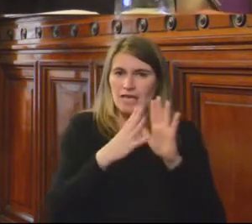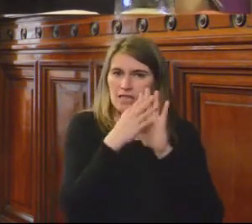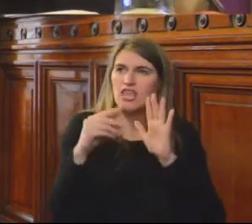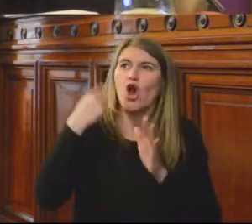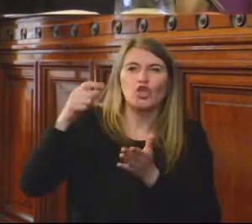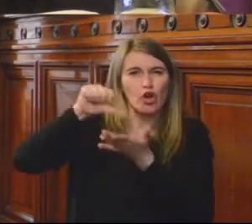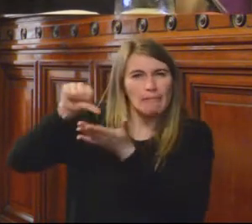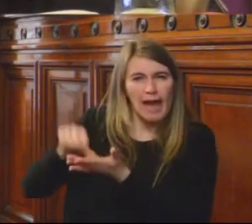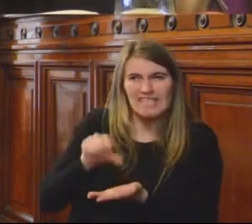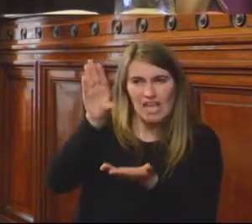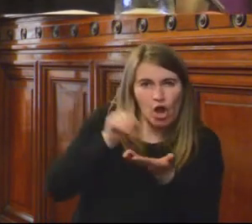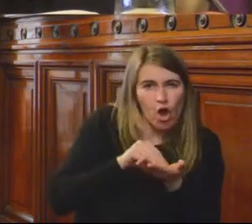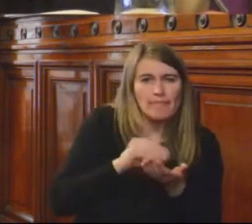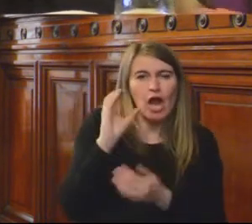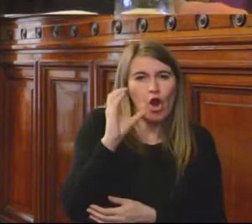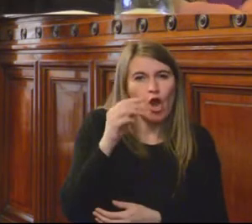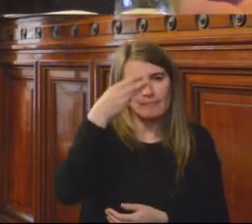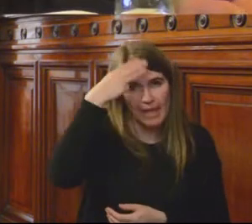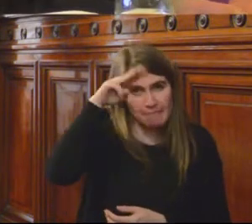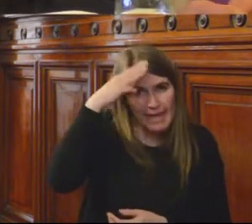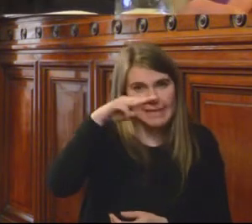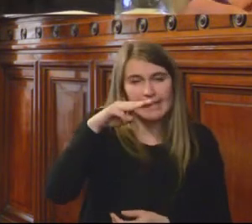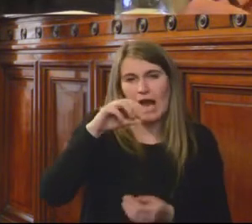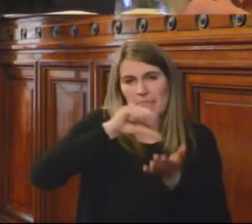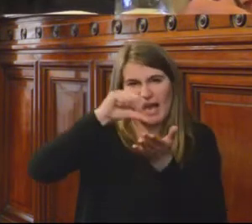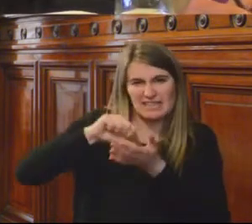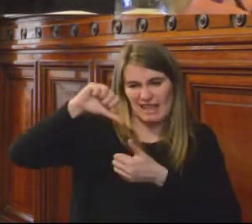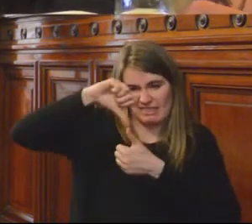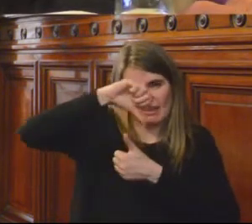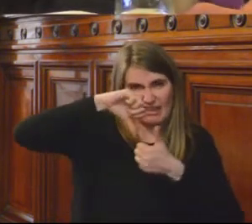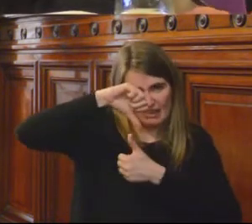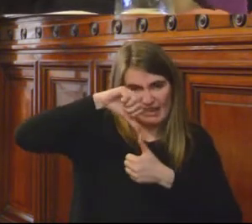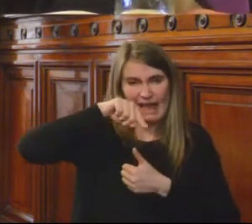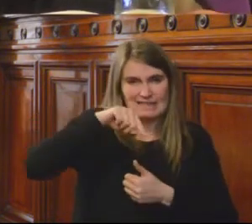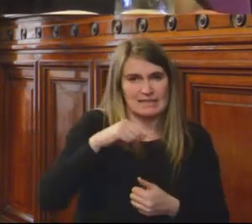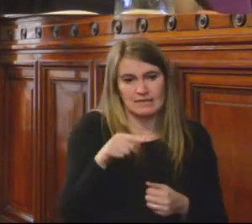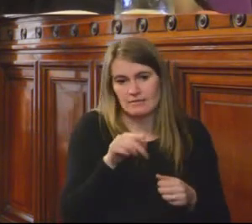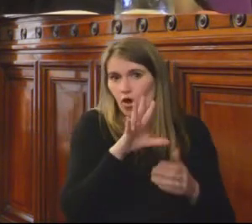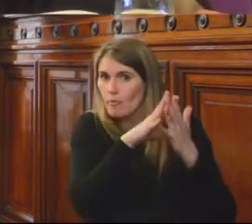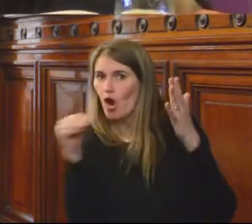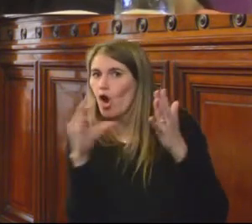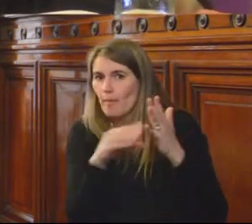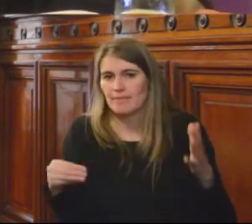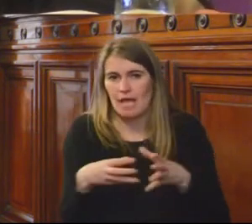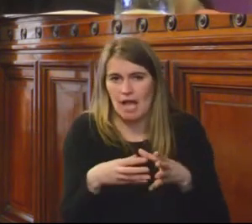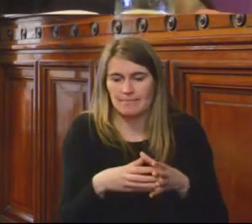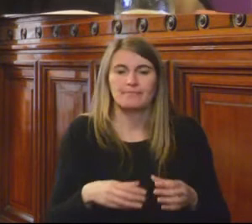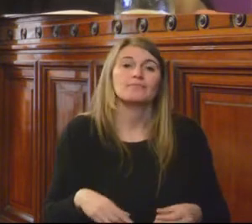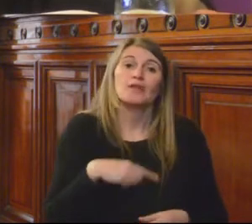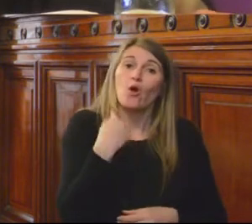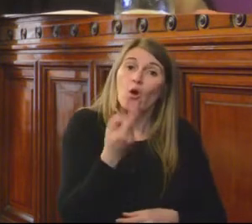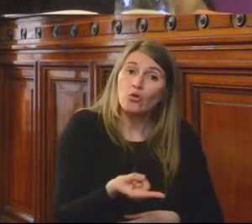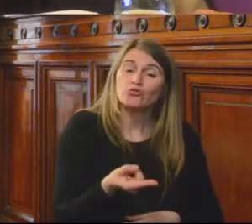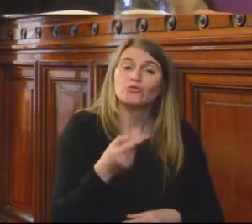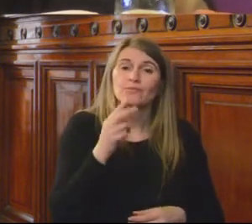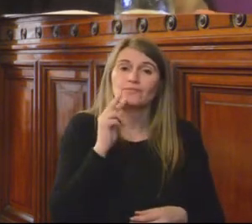provenientes fundamentalmente de Colombia, México y países centroamericanos afectados por estas prácticas. Y octavo, la creación y socialización de